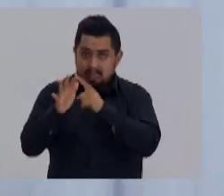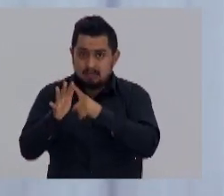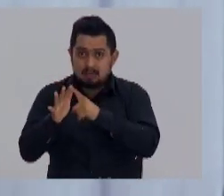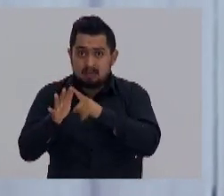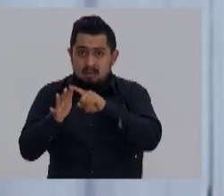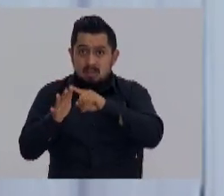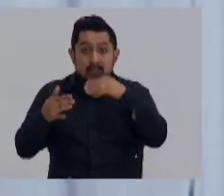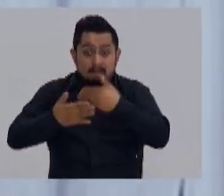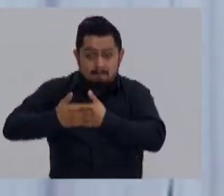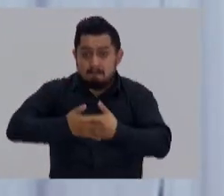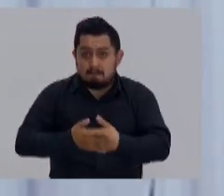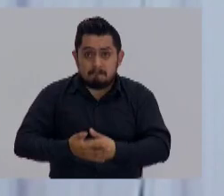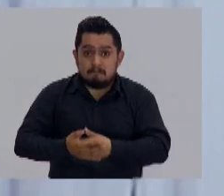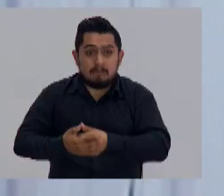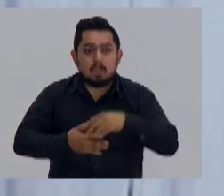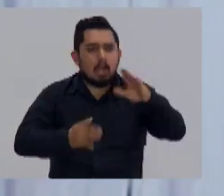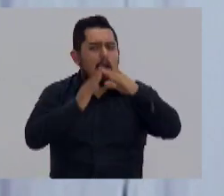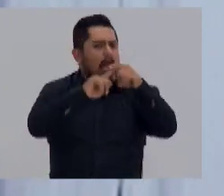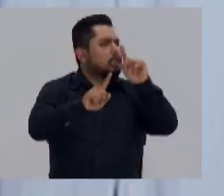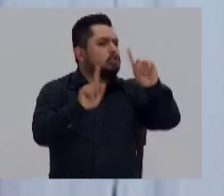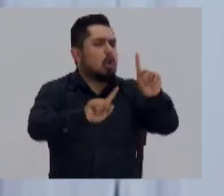impidas a tus hijos venir a la iglesia.